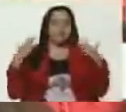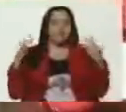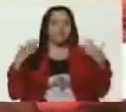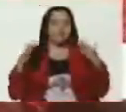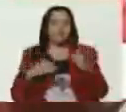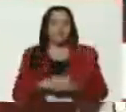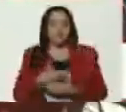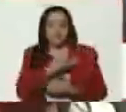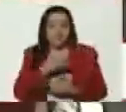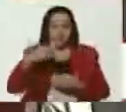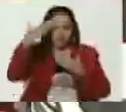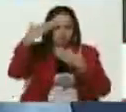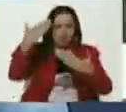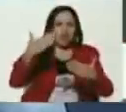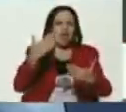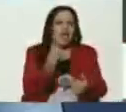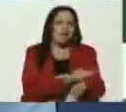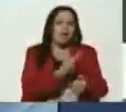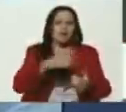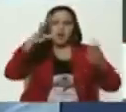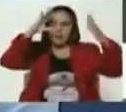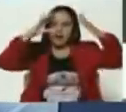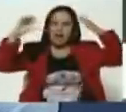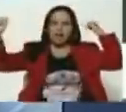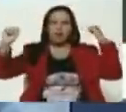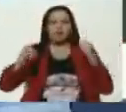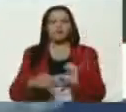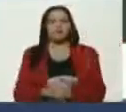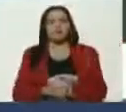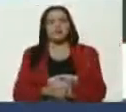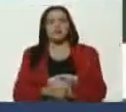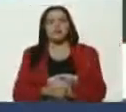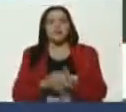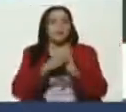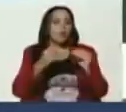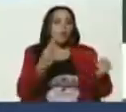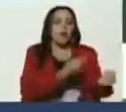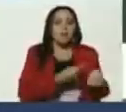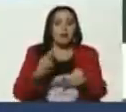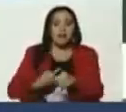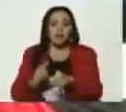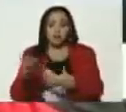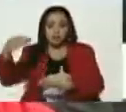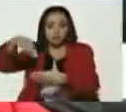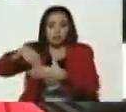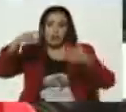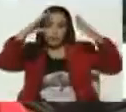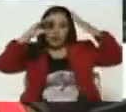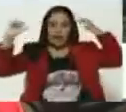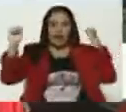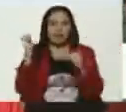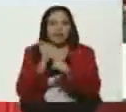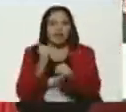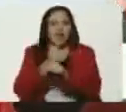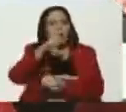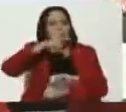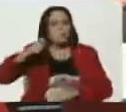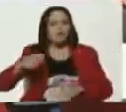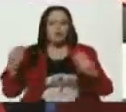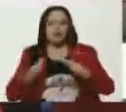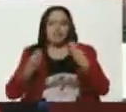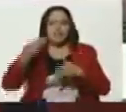Quiero saludar a mi hermano embajador, todos los hermanos, hermanas de la embajada y al pueblo cubano que vive en nuestra